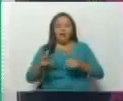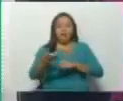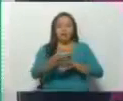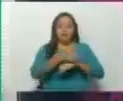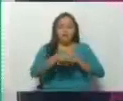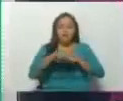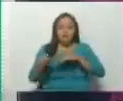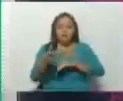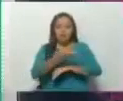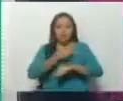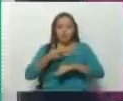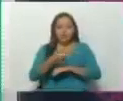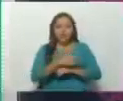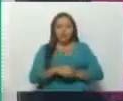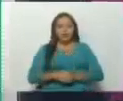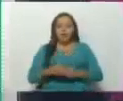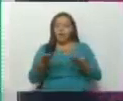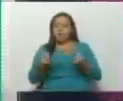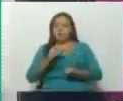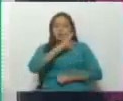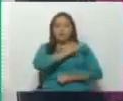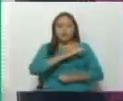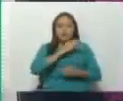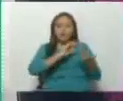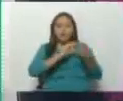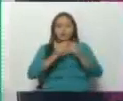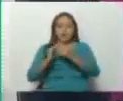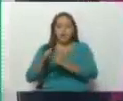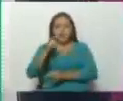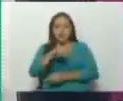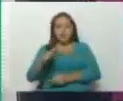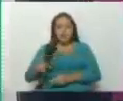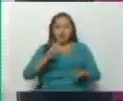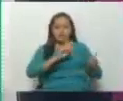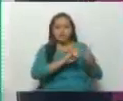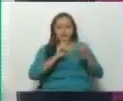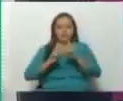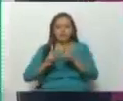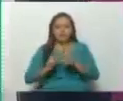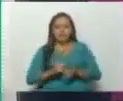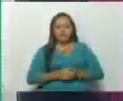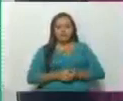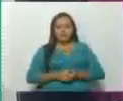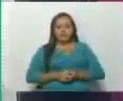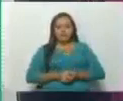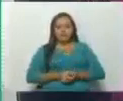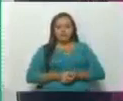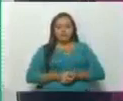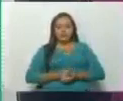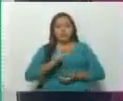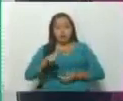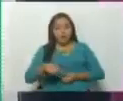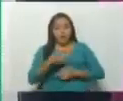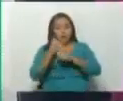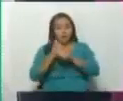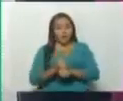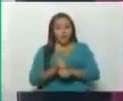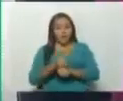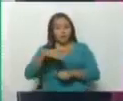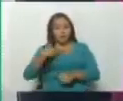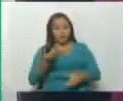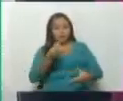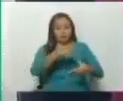el sector académico, muchos consejos comunales, las asambleas de vivienda venezolana. Y bueno, estamos también a la espera de que pueda entrar,